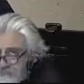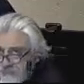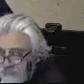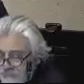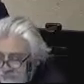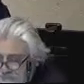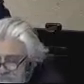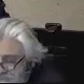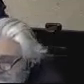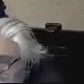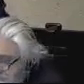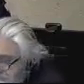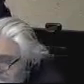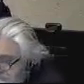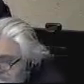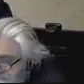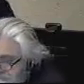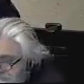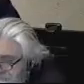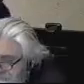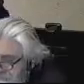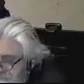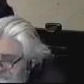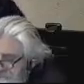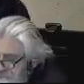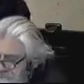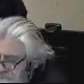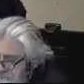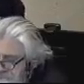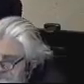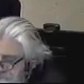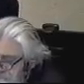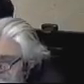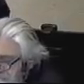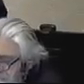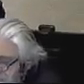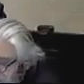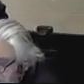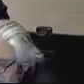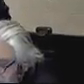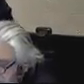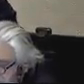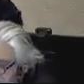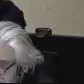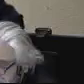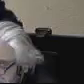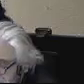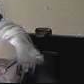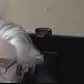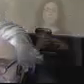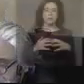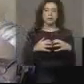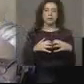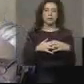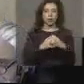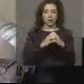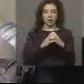Creo importante destacar el fundamento principal de este proyecto y que es fortalecer justamente la educación